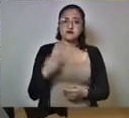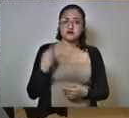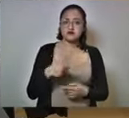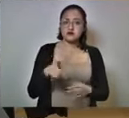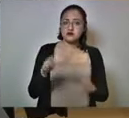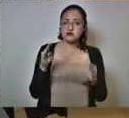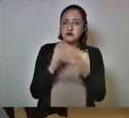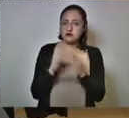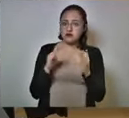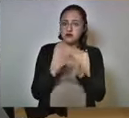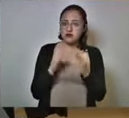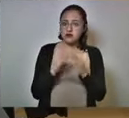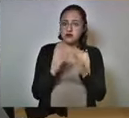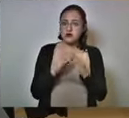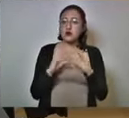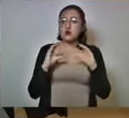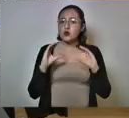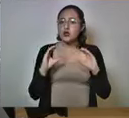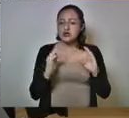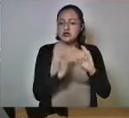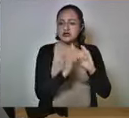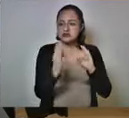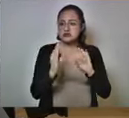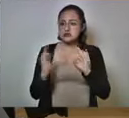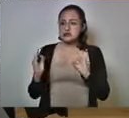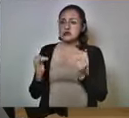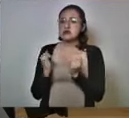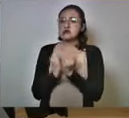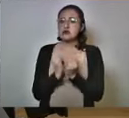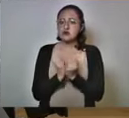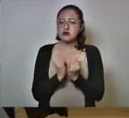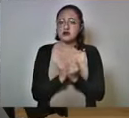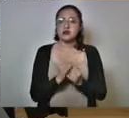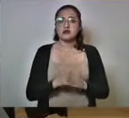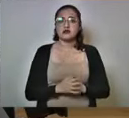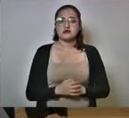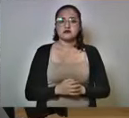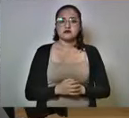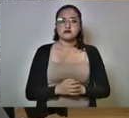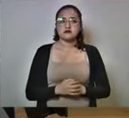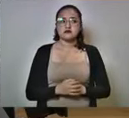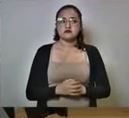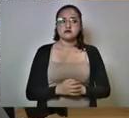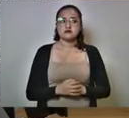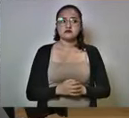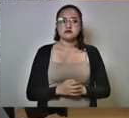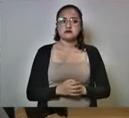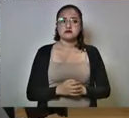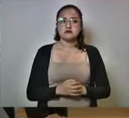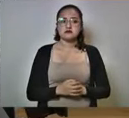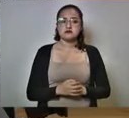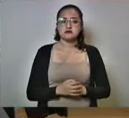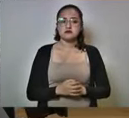mismos cuiden la sana distancia. Cuiden la sana distancia.